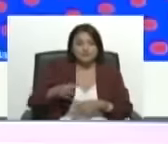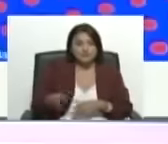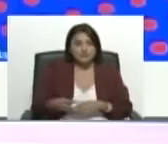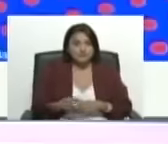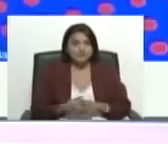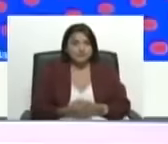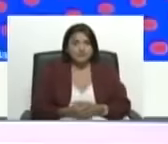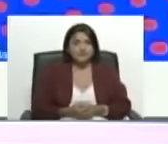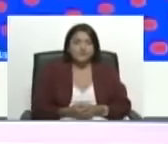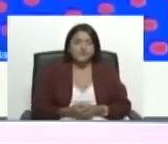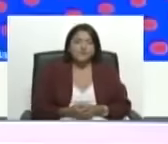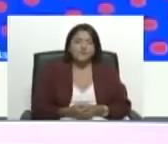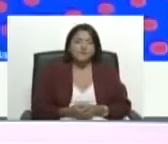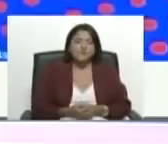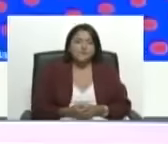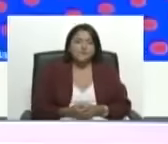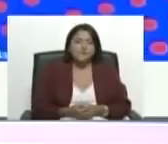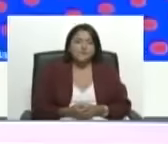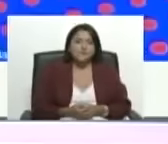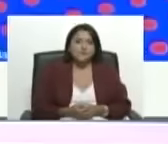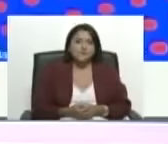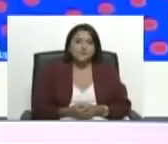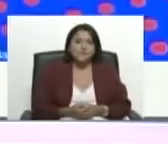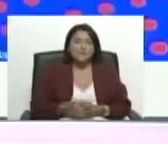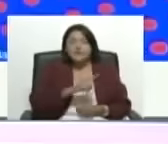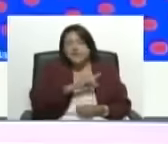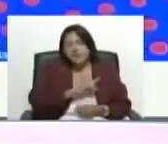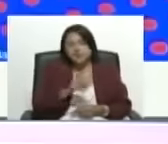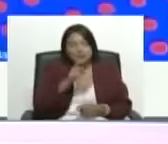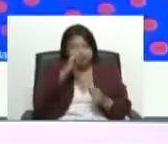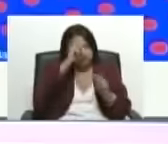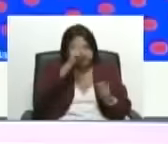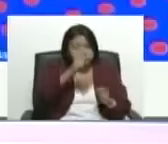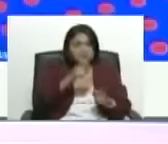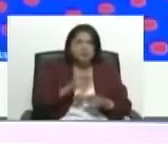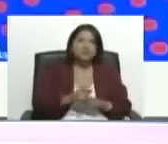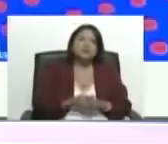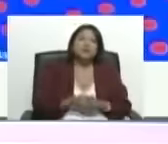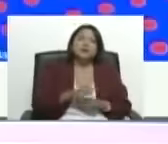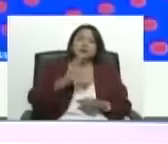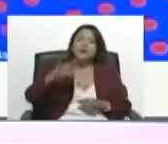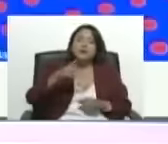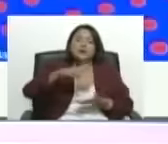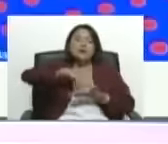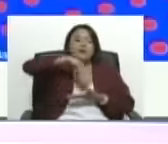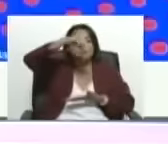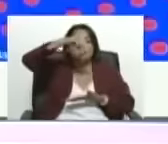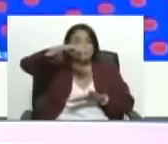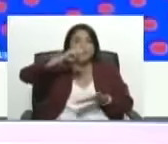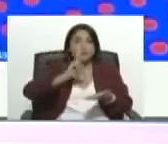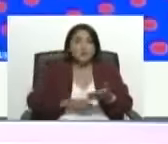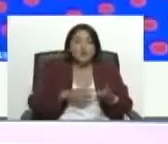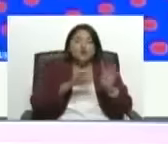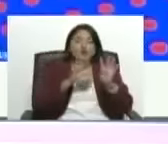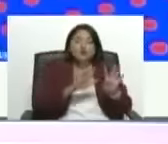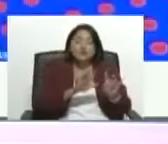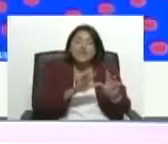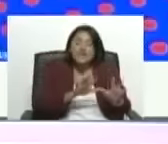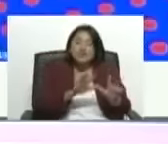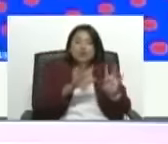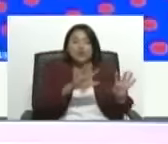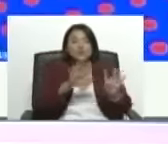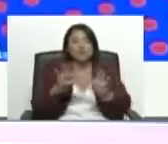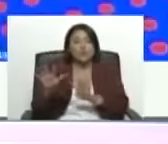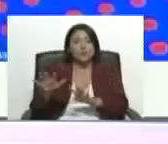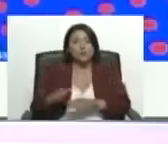margen izquierda del Esequibo, ni reconoce en forma alguna el llamado laudo arbitral de París de 1899 sobre la